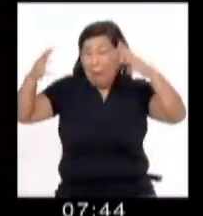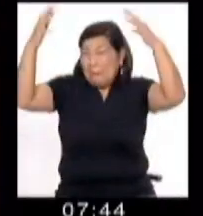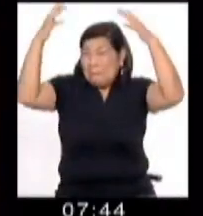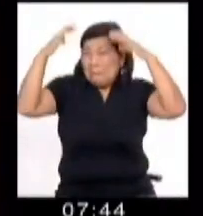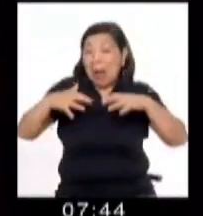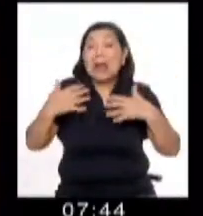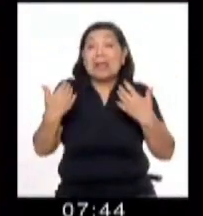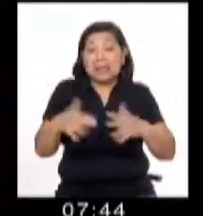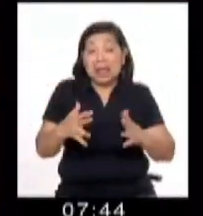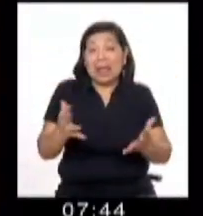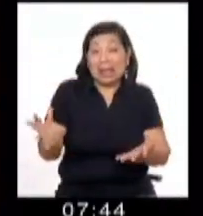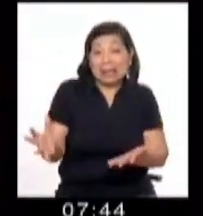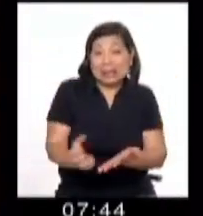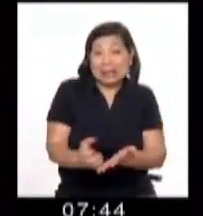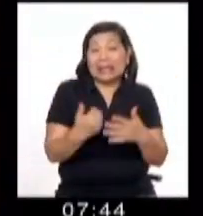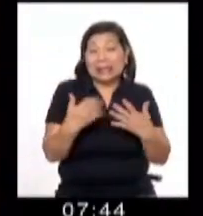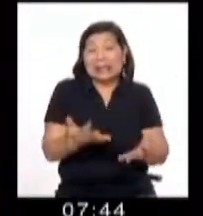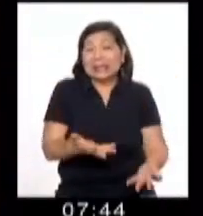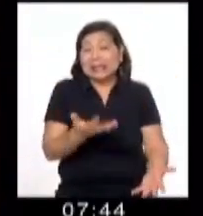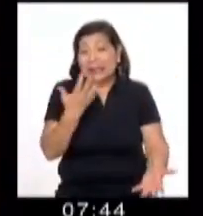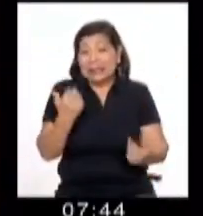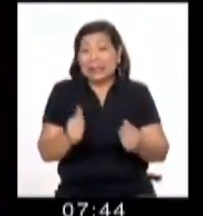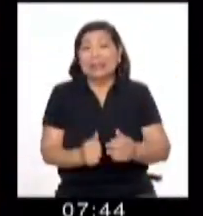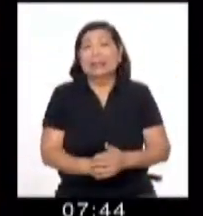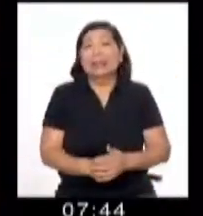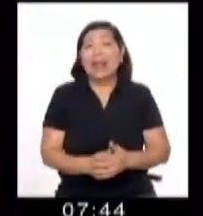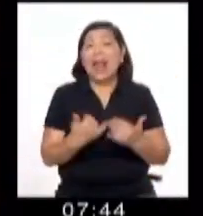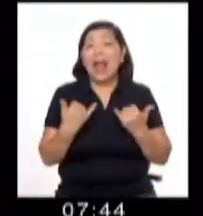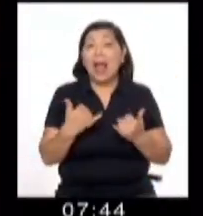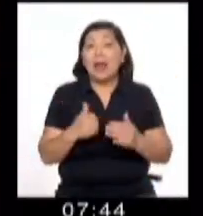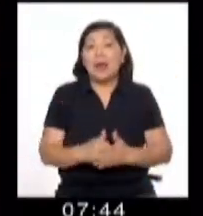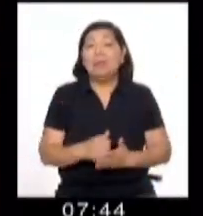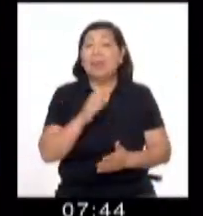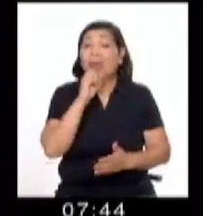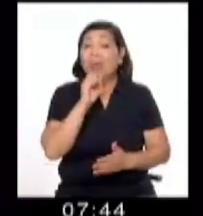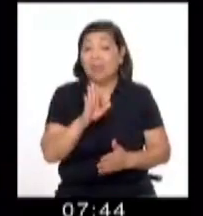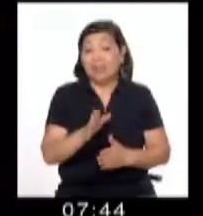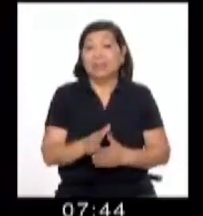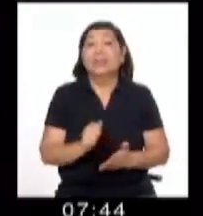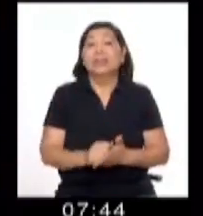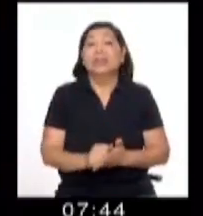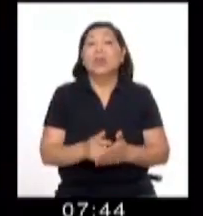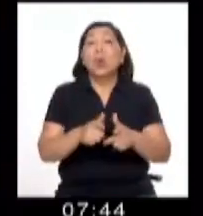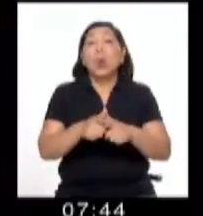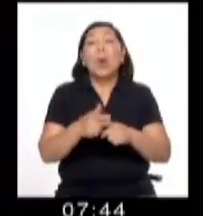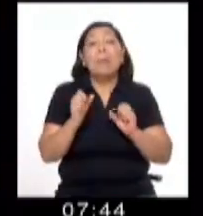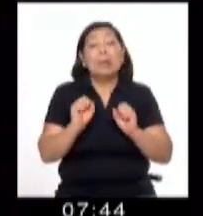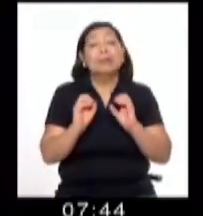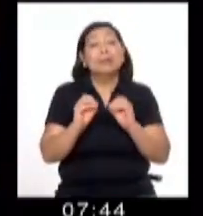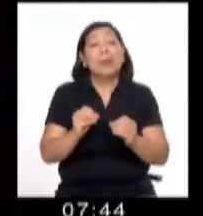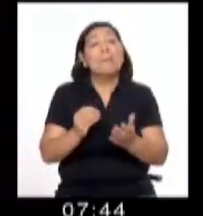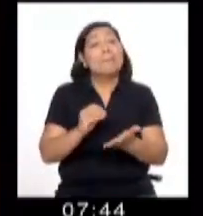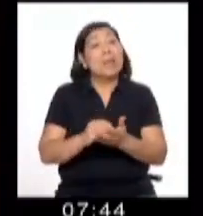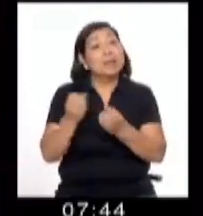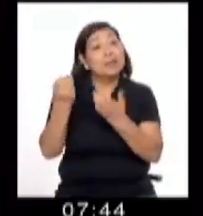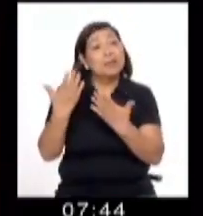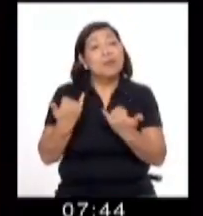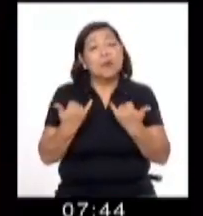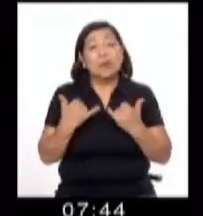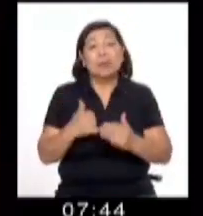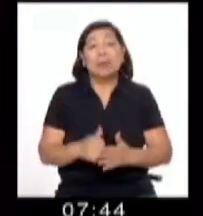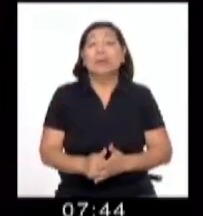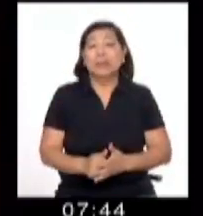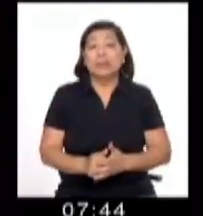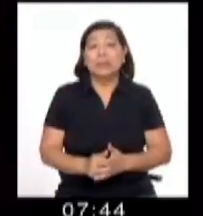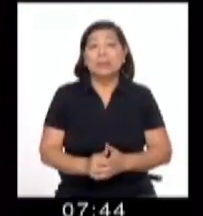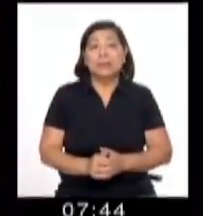ha sido ya rescatada. Nuestro compañero Ali Ayala está dirigiéndose al lugar para darnos mayor información en